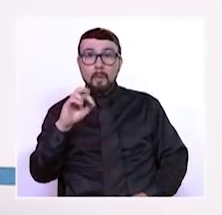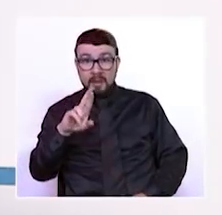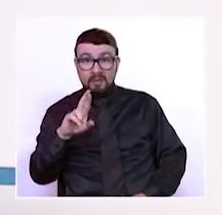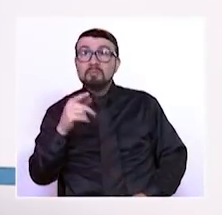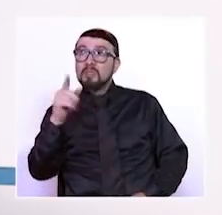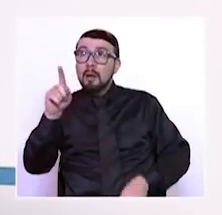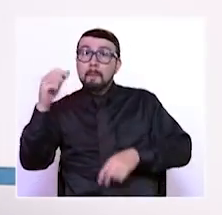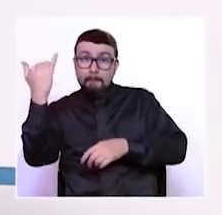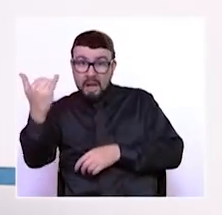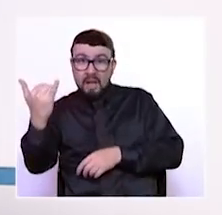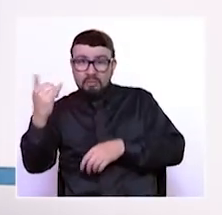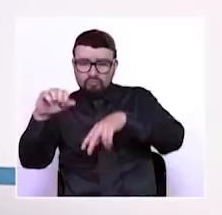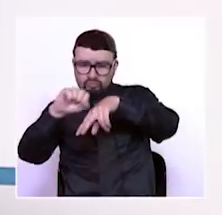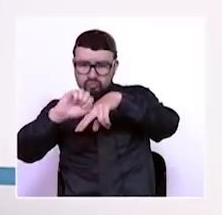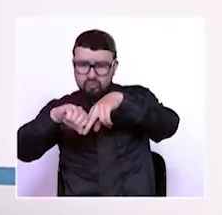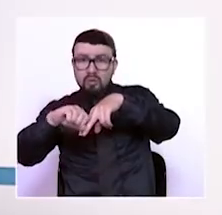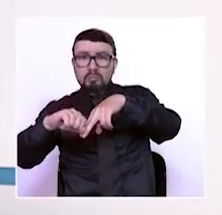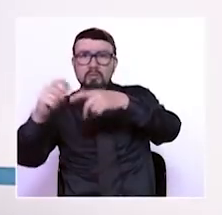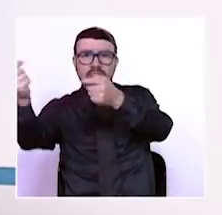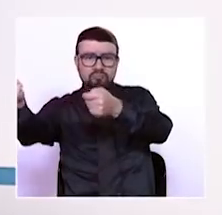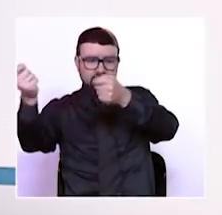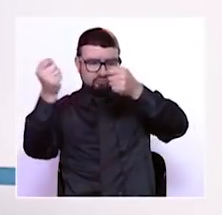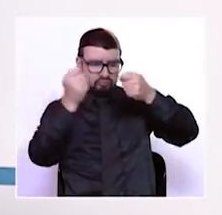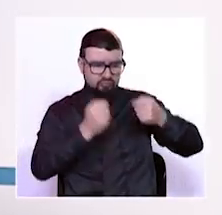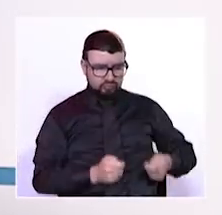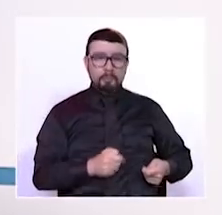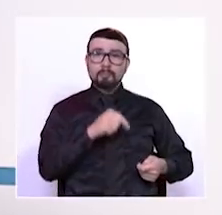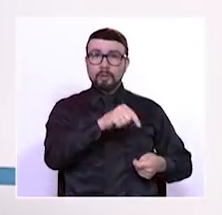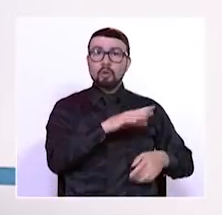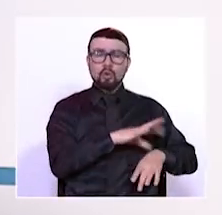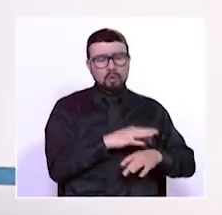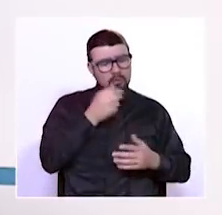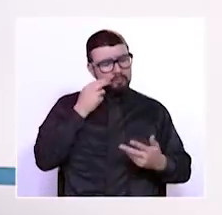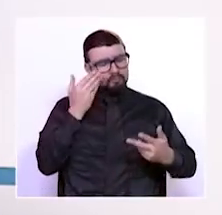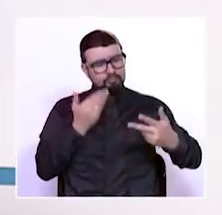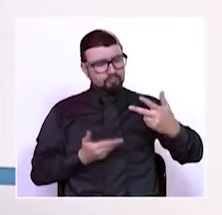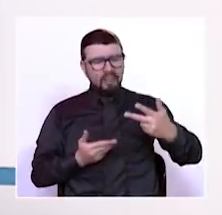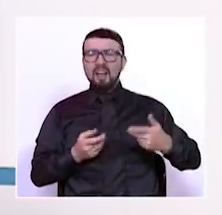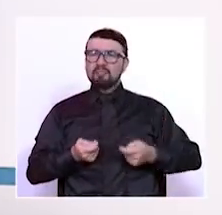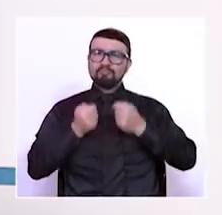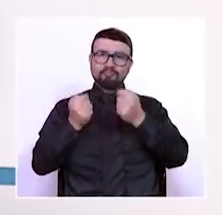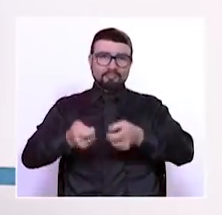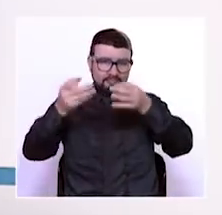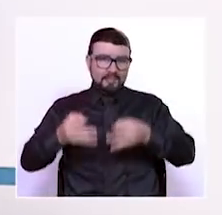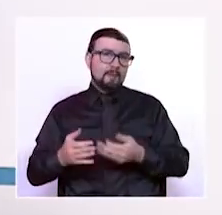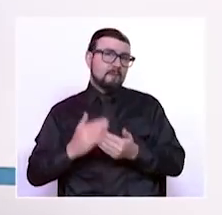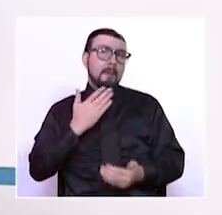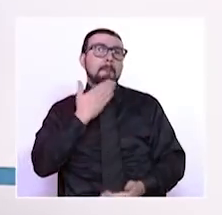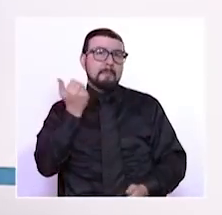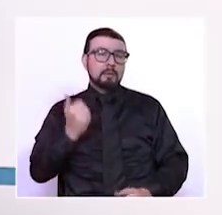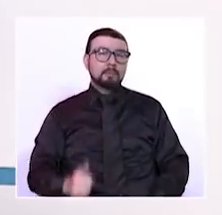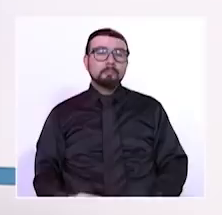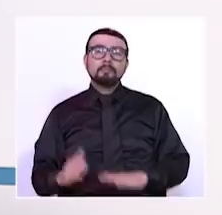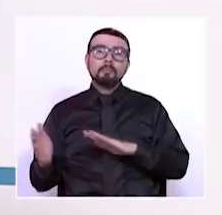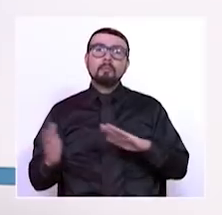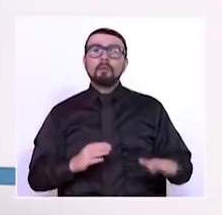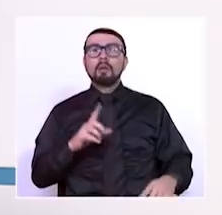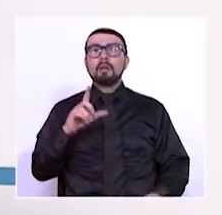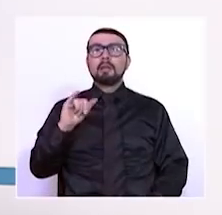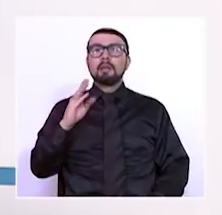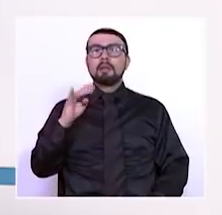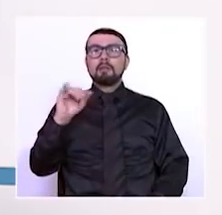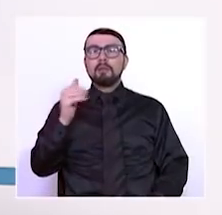este tipo de estudio y de diagnóstico y tratamiento. Livia